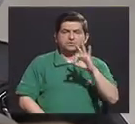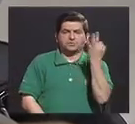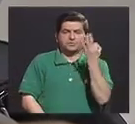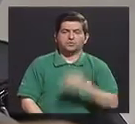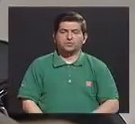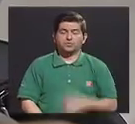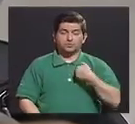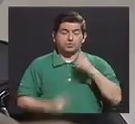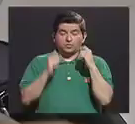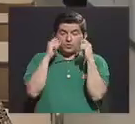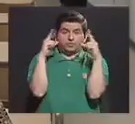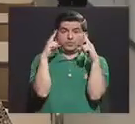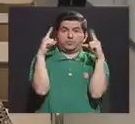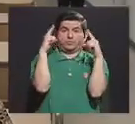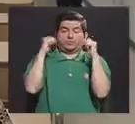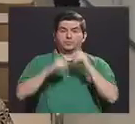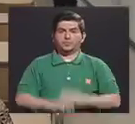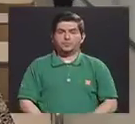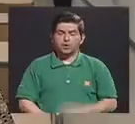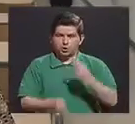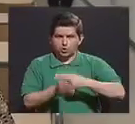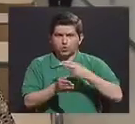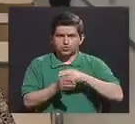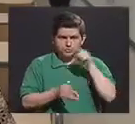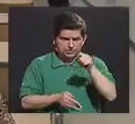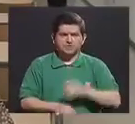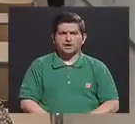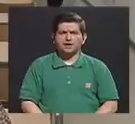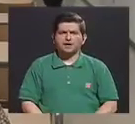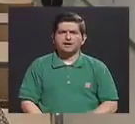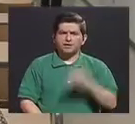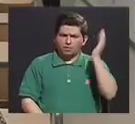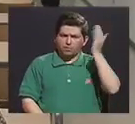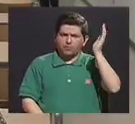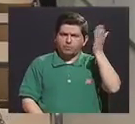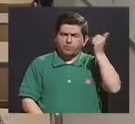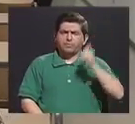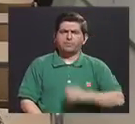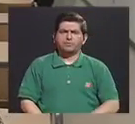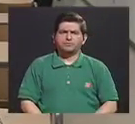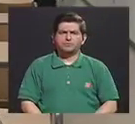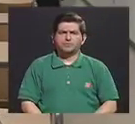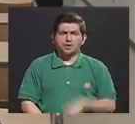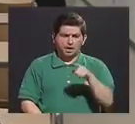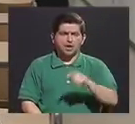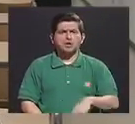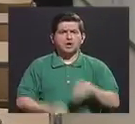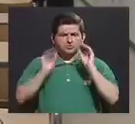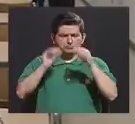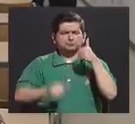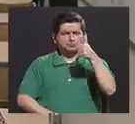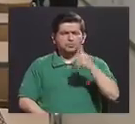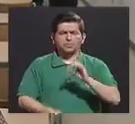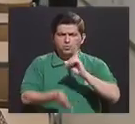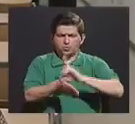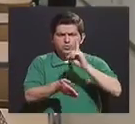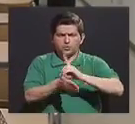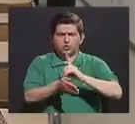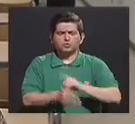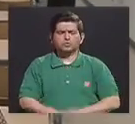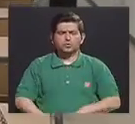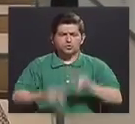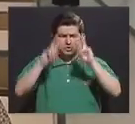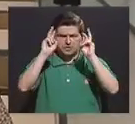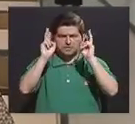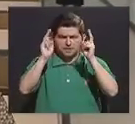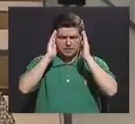impresiona mucho que el hospital esté dando estas charlas eh Muy instructivas el médico cubrió los temas de